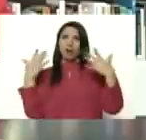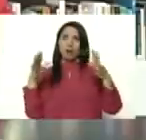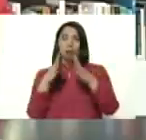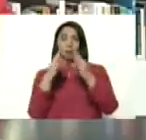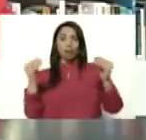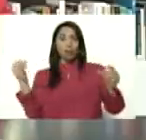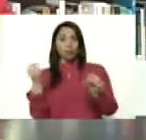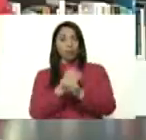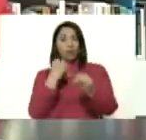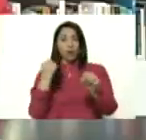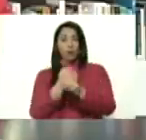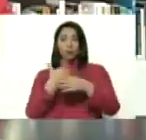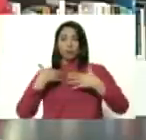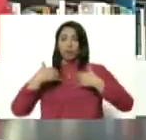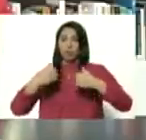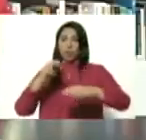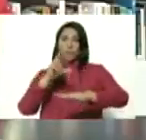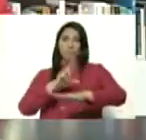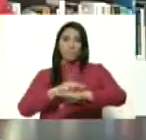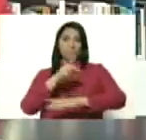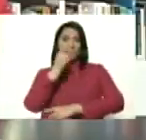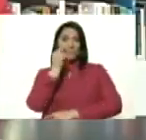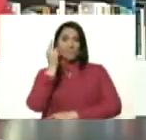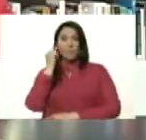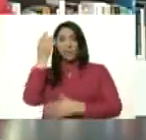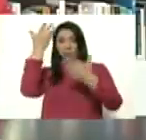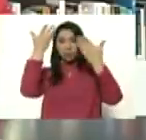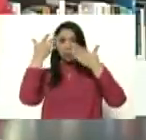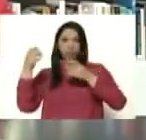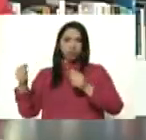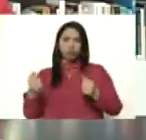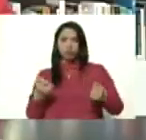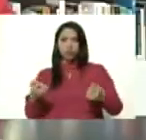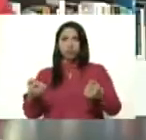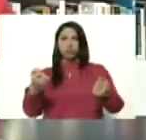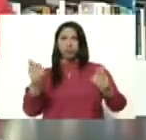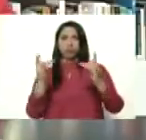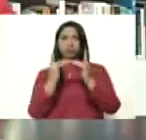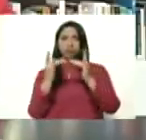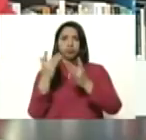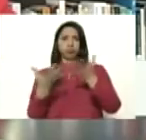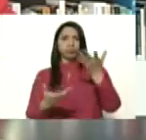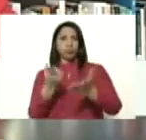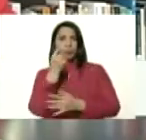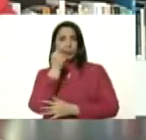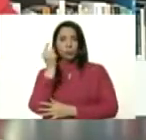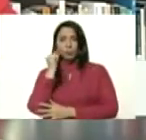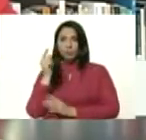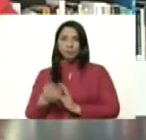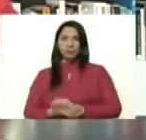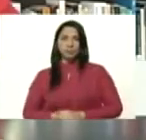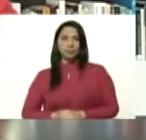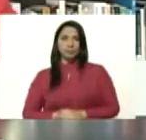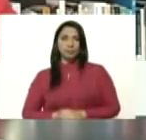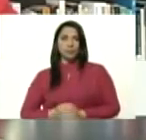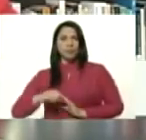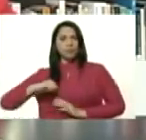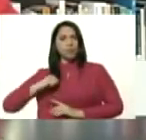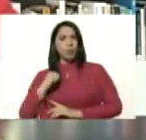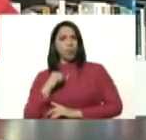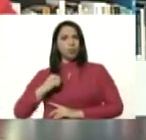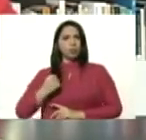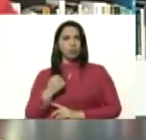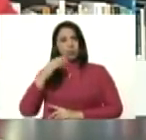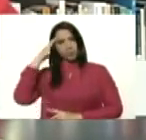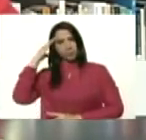trabajadores de la salud, a los médicos, a las médicas, a los enfermeros, a los camilleros, a los cocineros, a las cocineras, a los policías, a